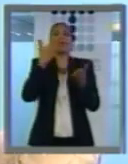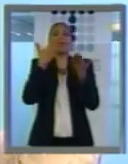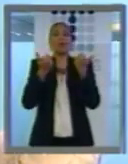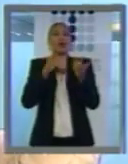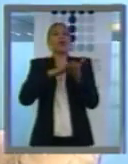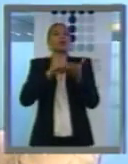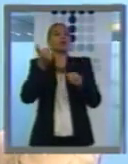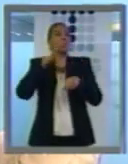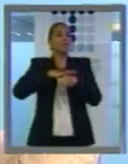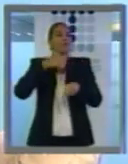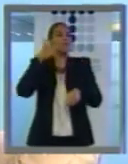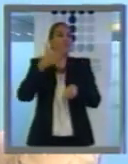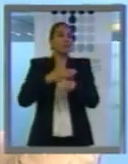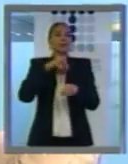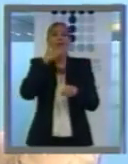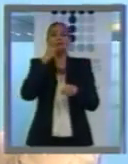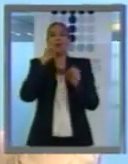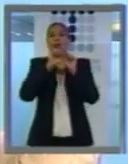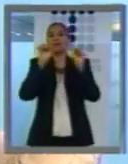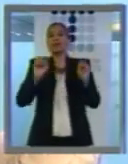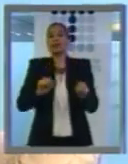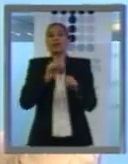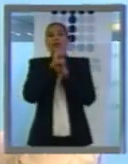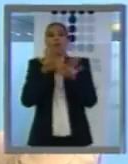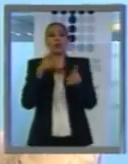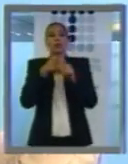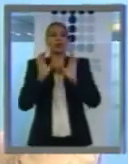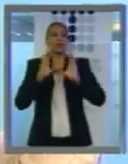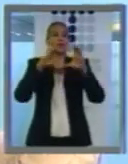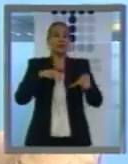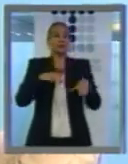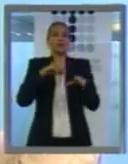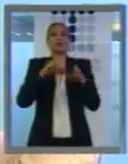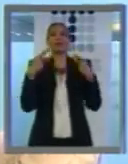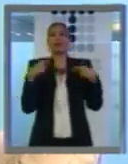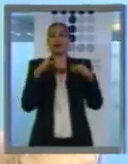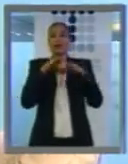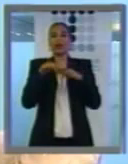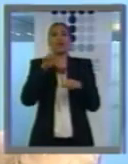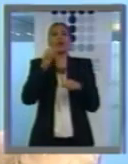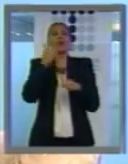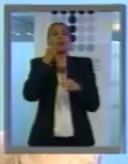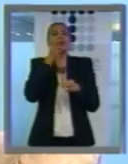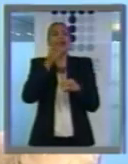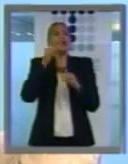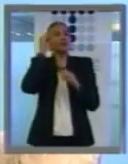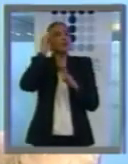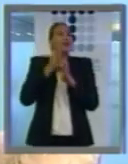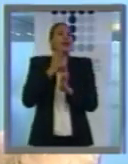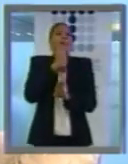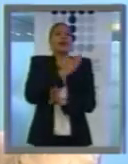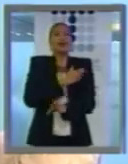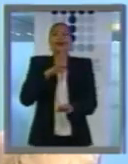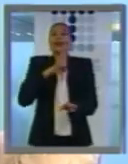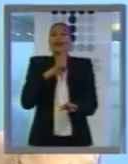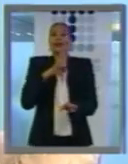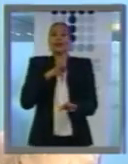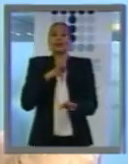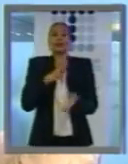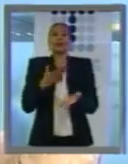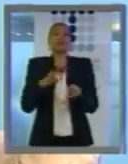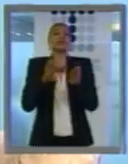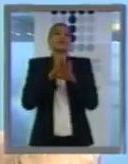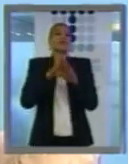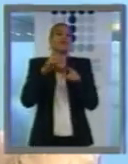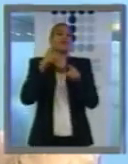de corrupción y el sistema de información pública de contrataciones. No se trata, como se pensó en algún momento, de hacer un